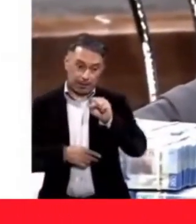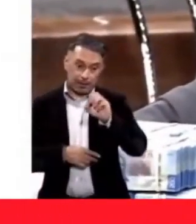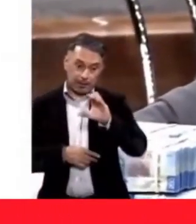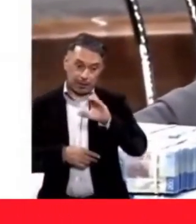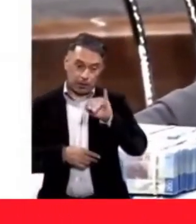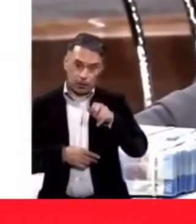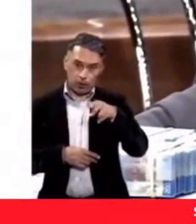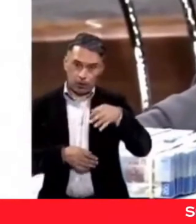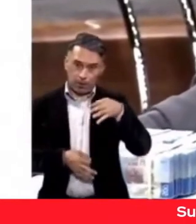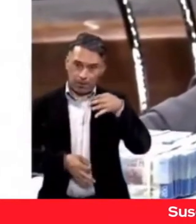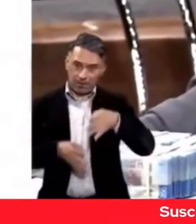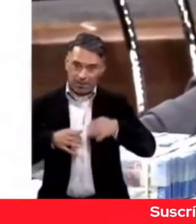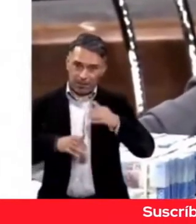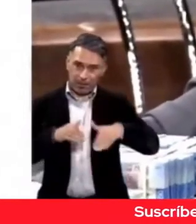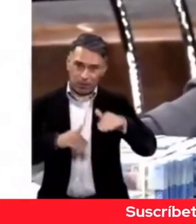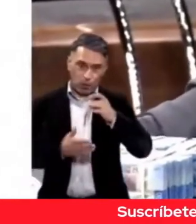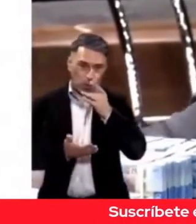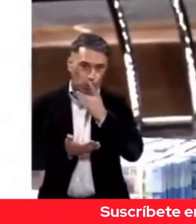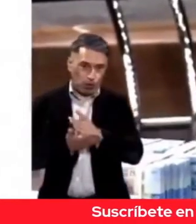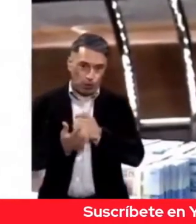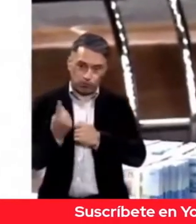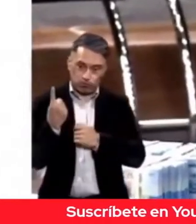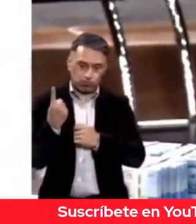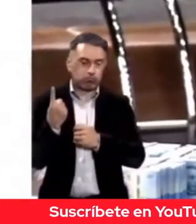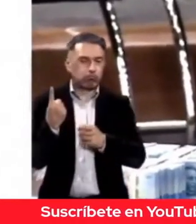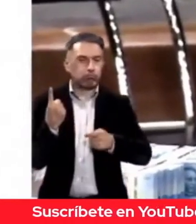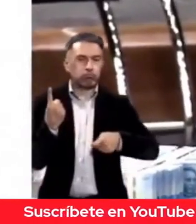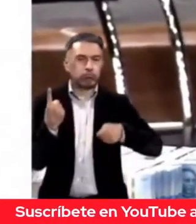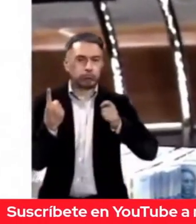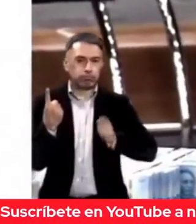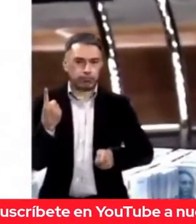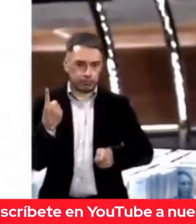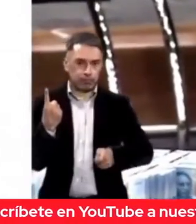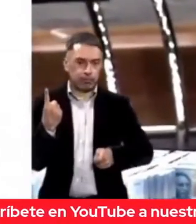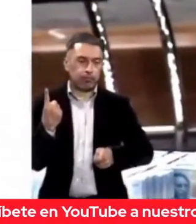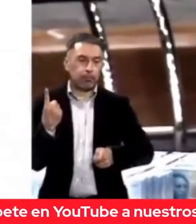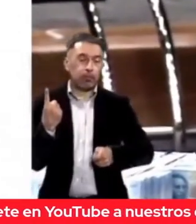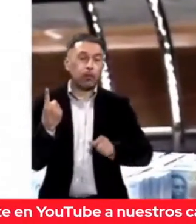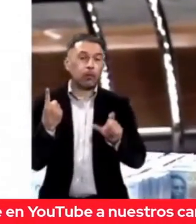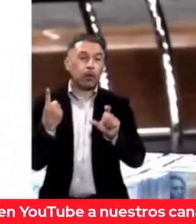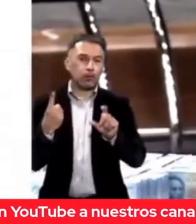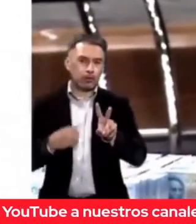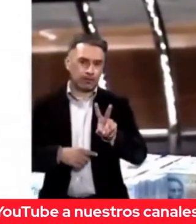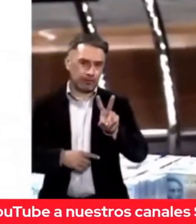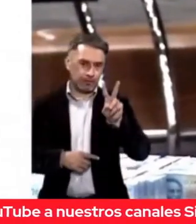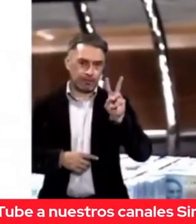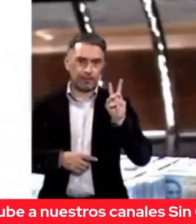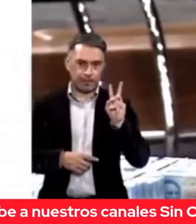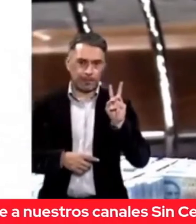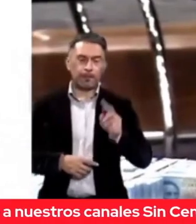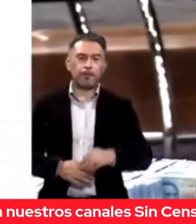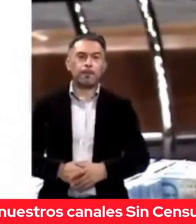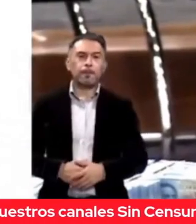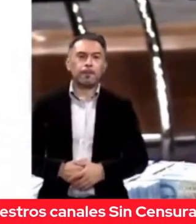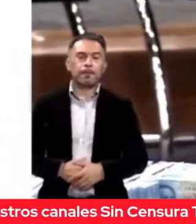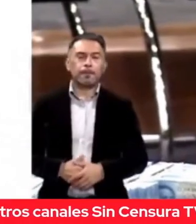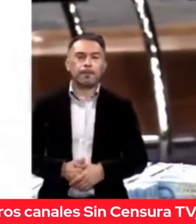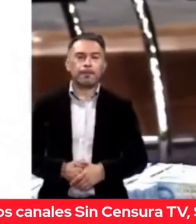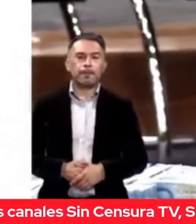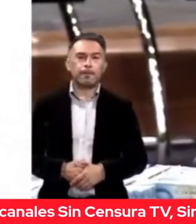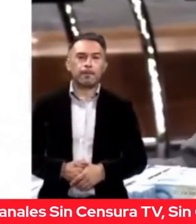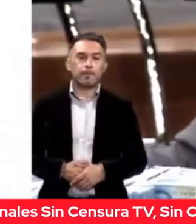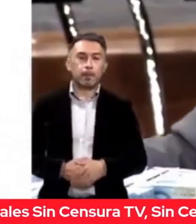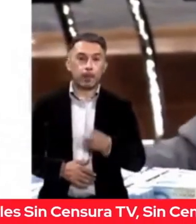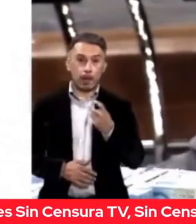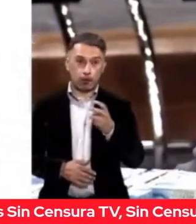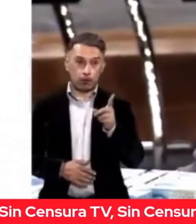al camarógrafo que se fuera cerrando poco a poco, porque por ahí hasta les aplicaba una Joseph